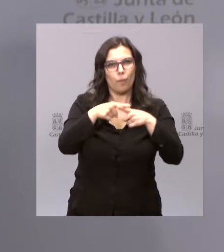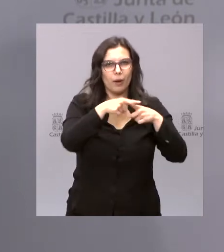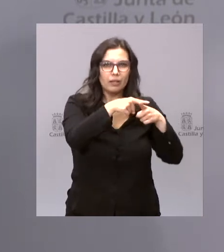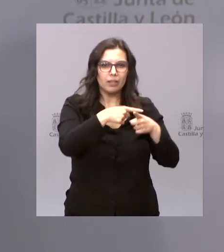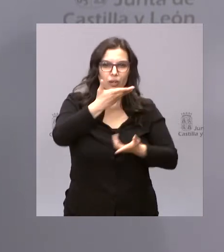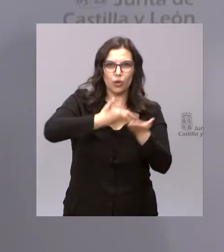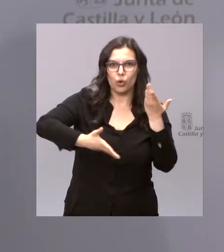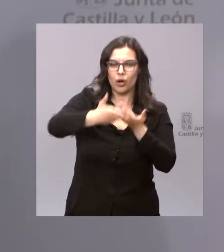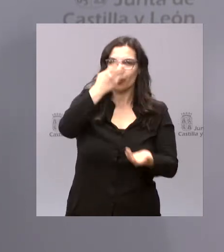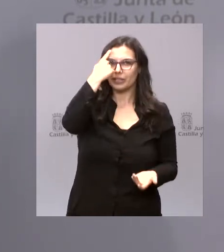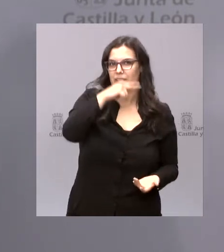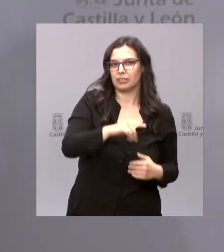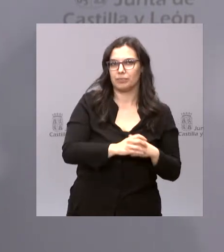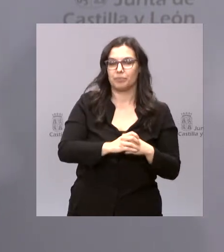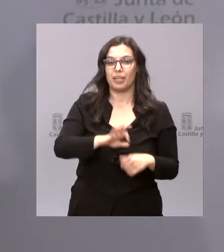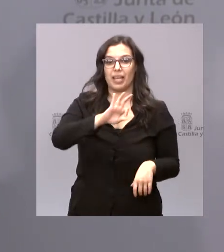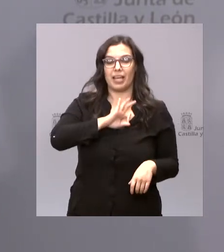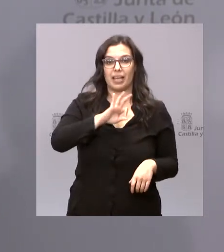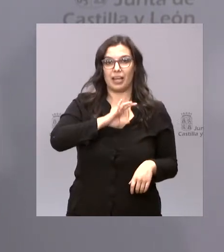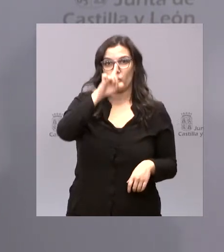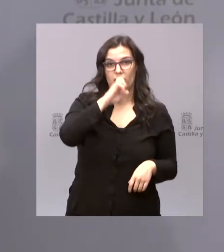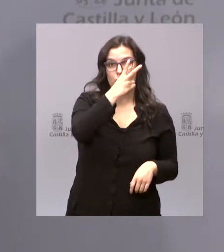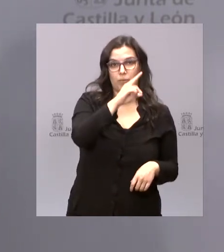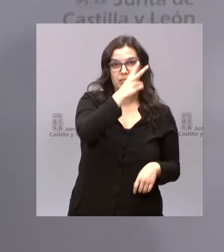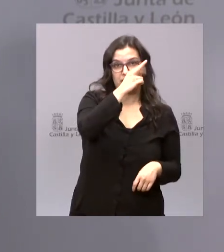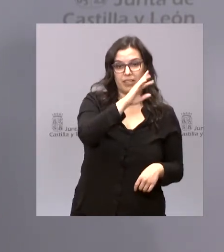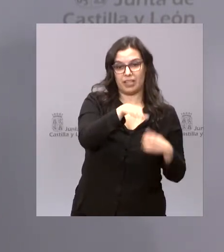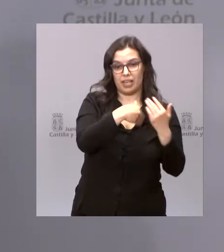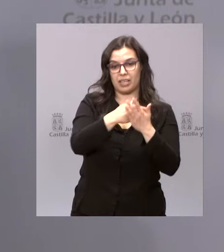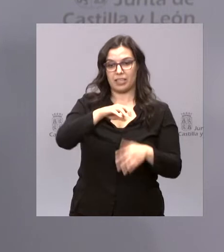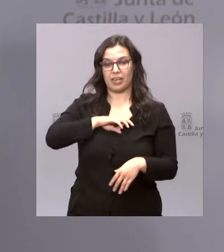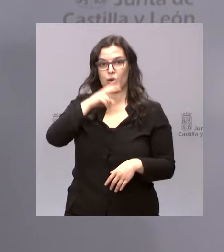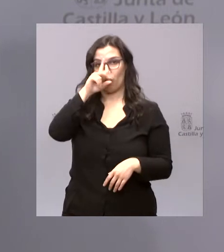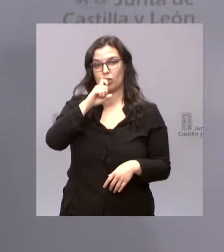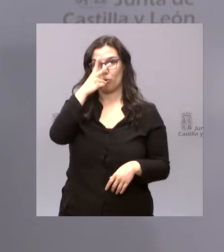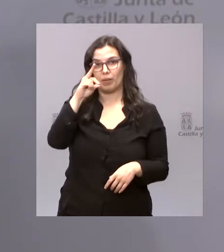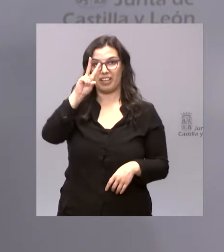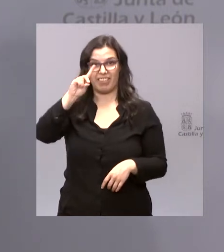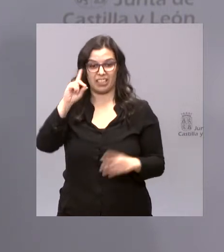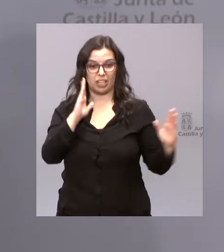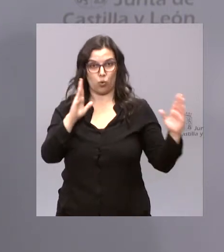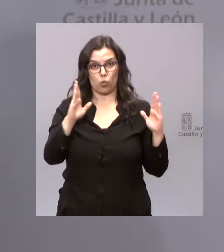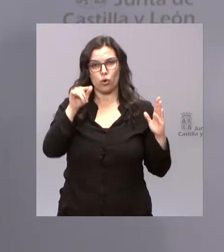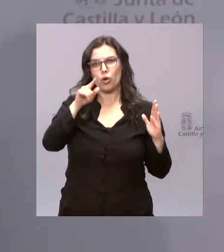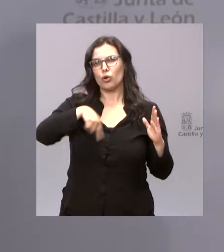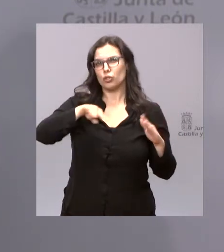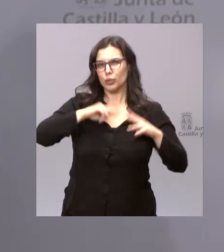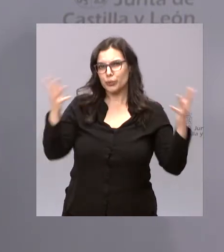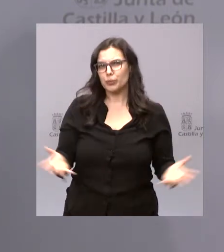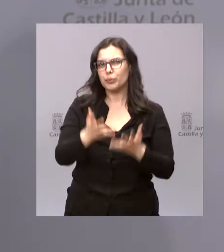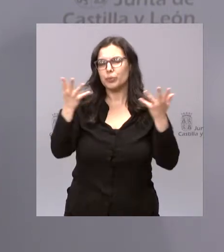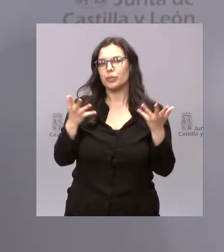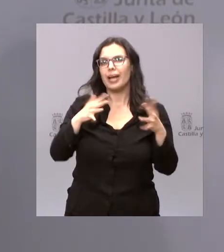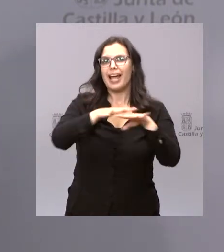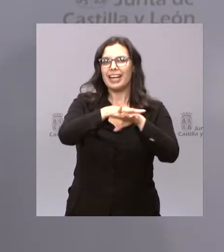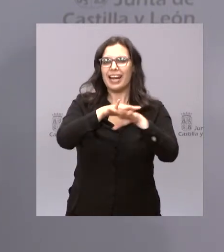colaborar. Entre enero de 2020 y enero de 2021 hemos promovido nada menos que 5 redes